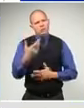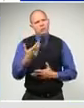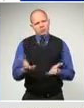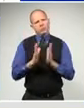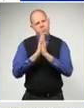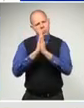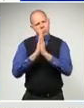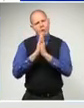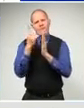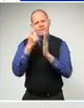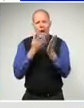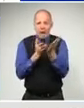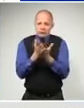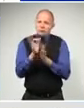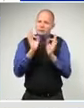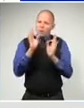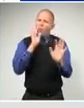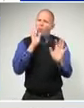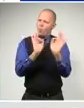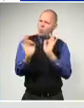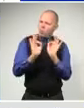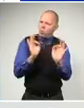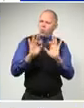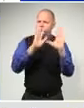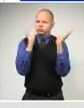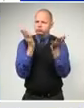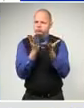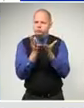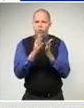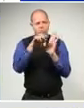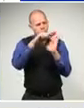acciones que tenemos que hacer desde el punto de vista